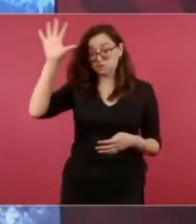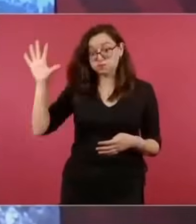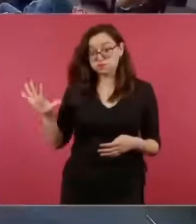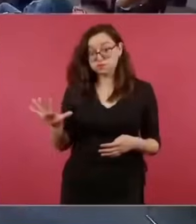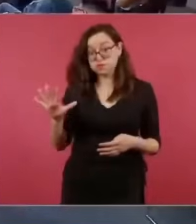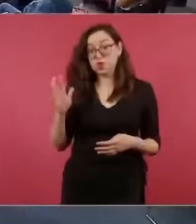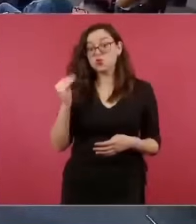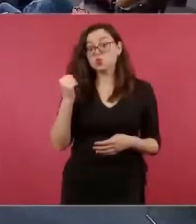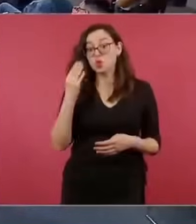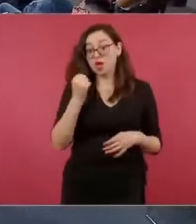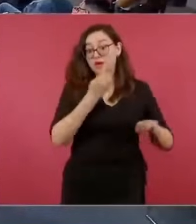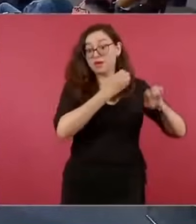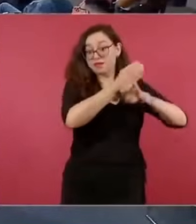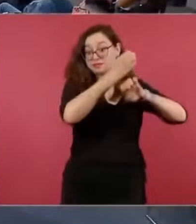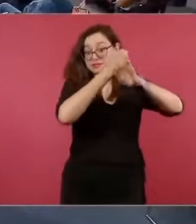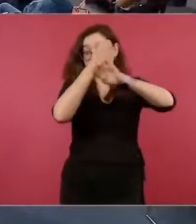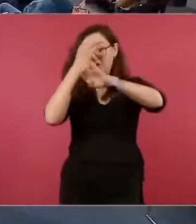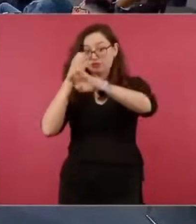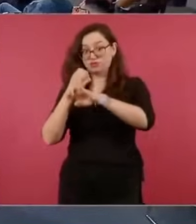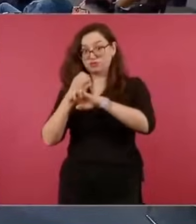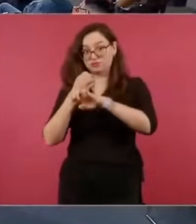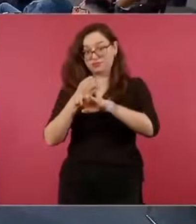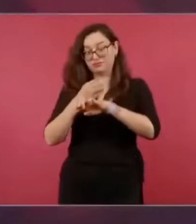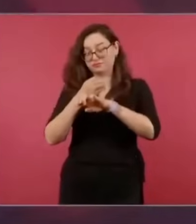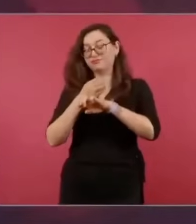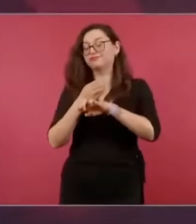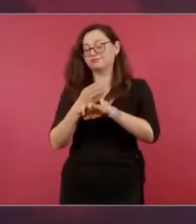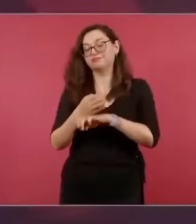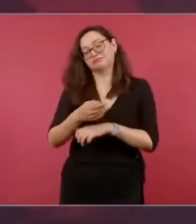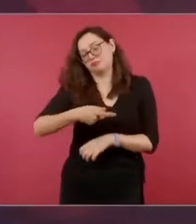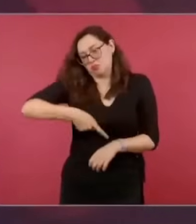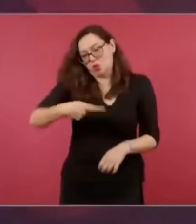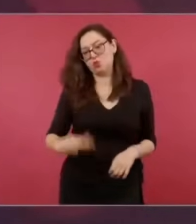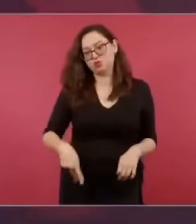9 estados de la Unión Americana.